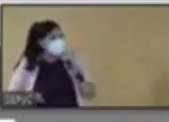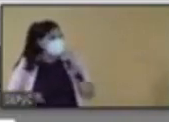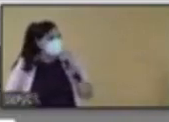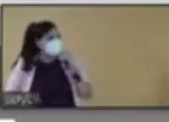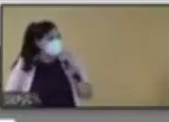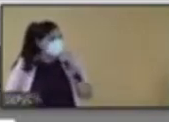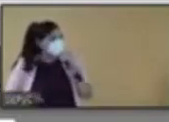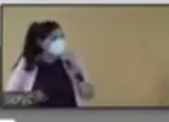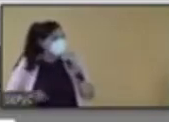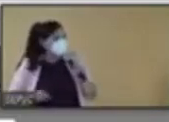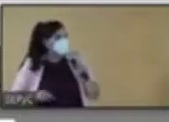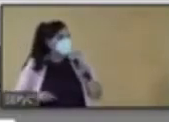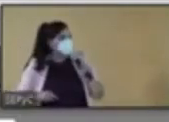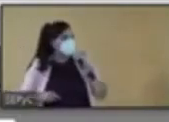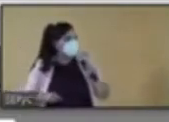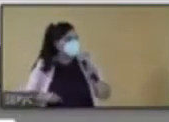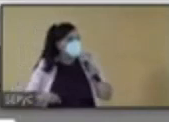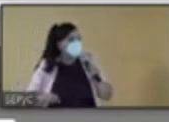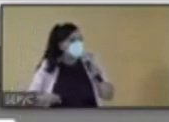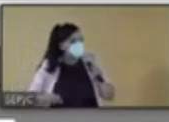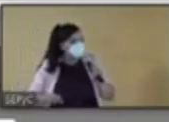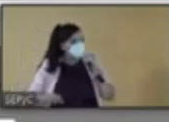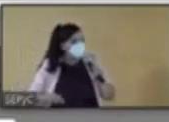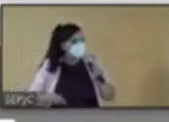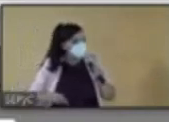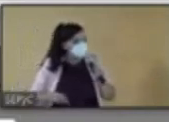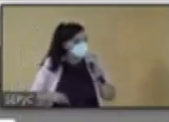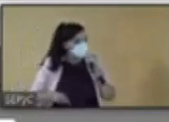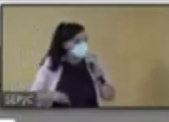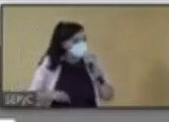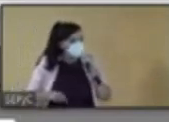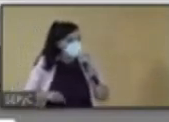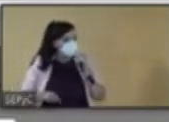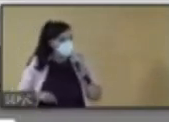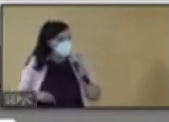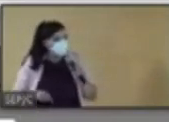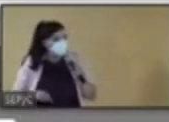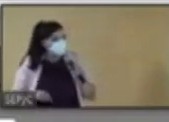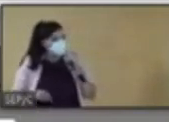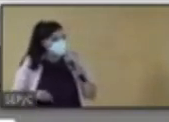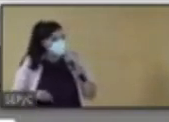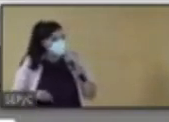que allegarnos de esa información para especificar los datos en estos apartados.